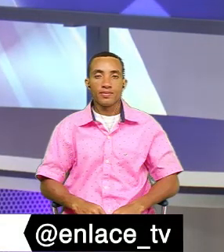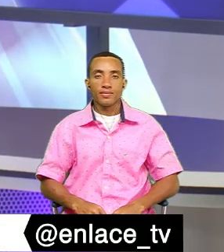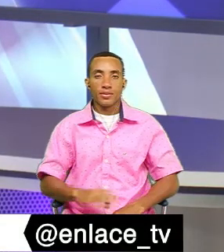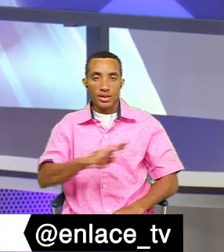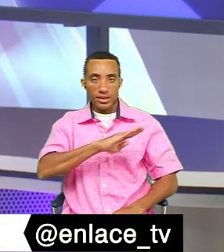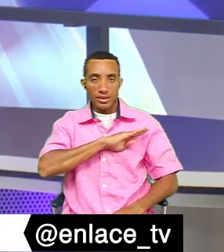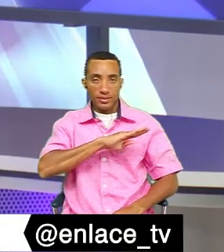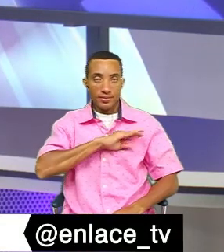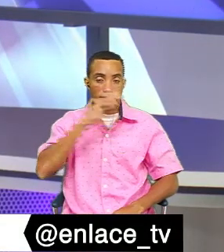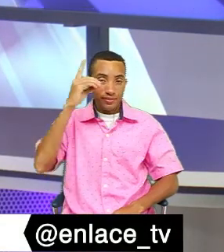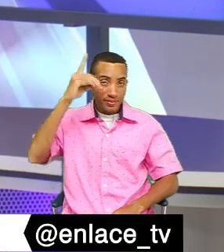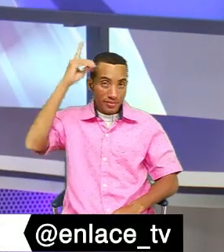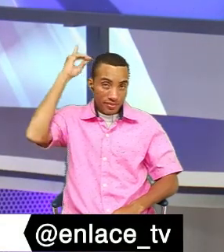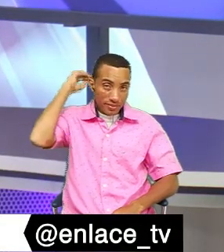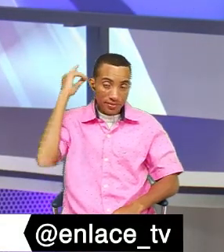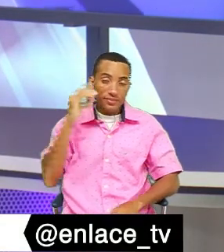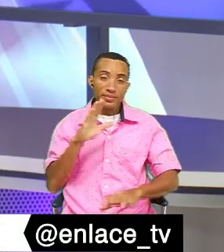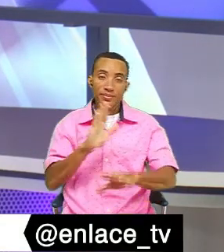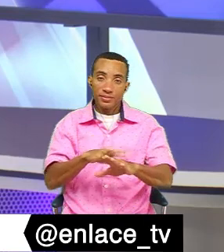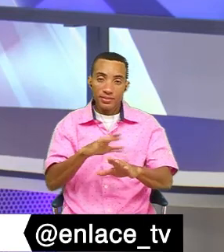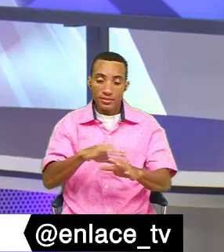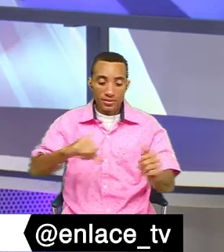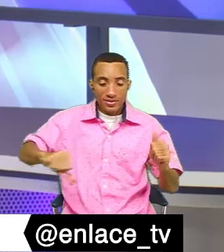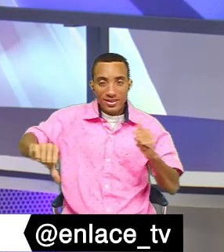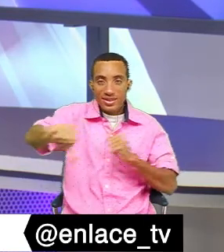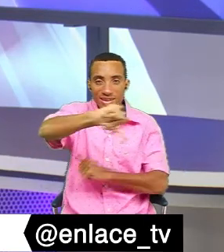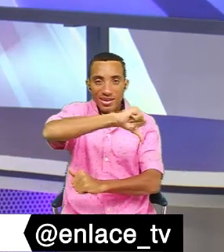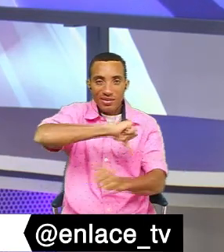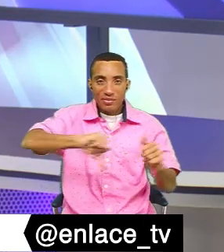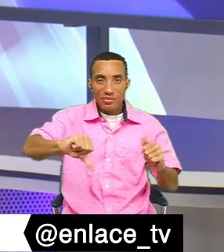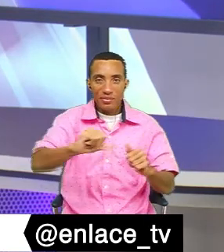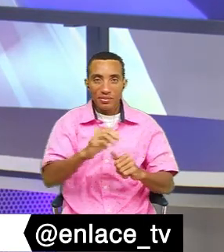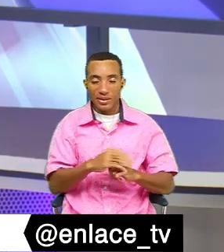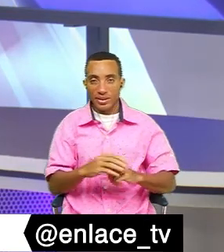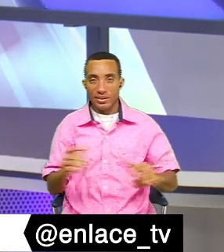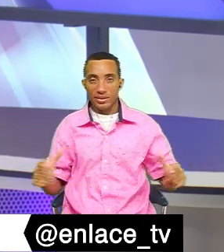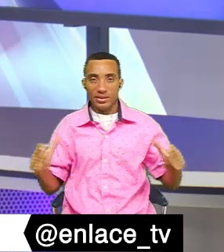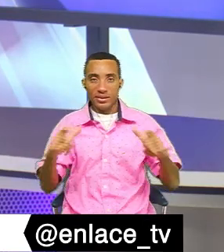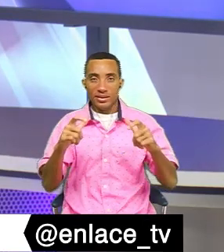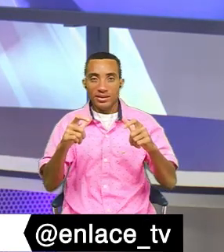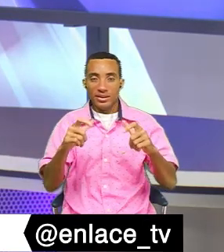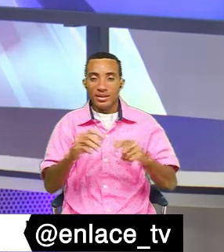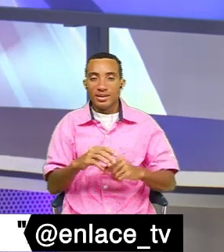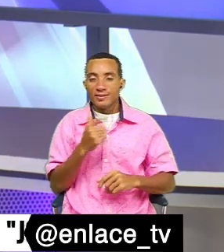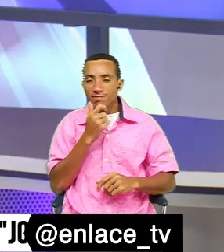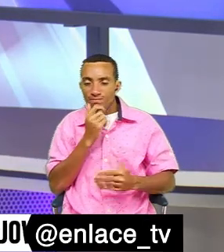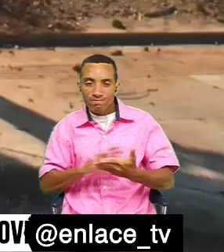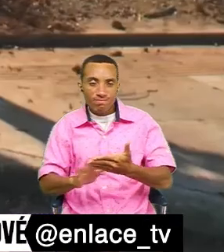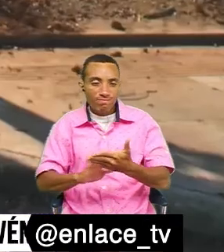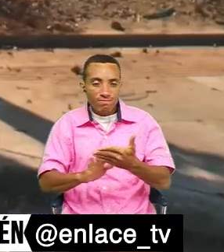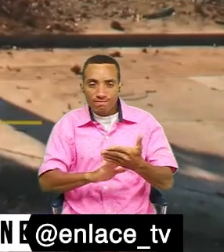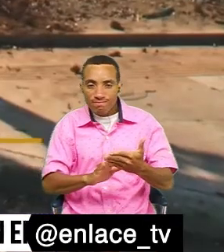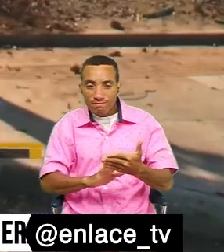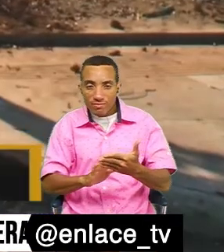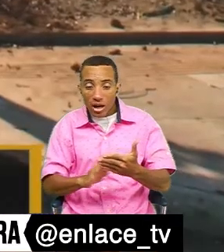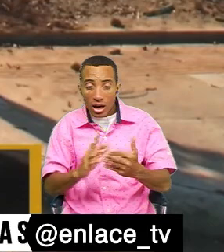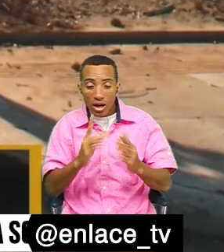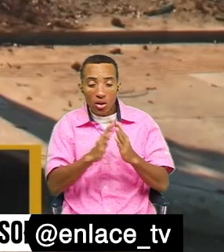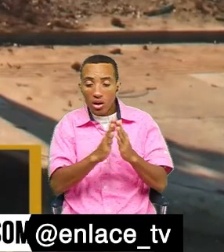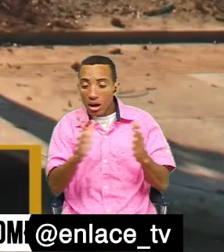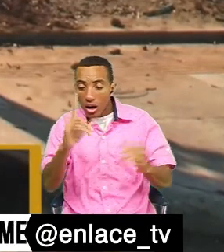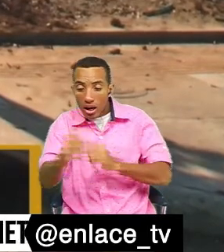Echeverry Serrano, se refirió a las obras del Parque a la Vida. Aseguró que los trabajos no serán entregados a la comunidad este año. El mandatario dijo